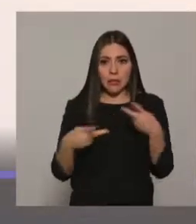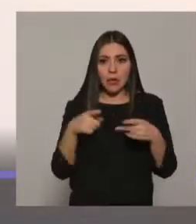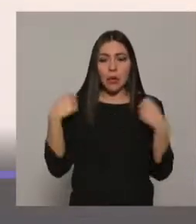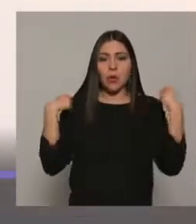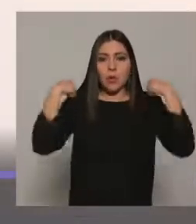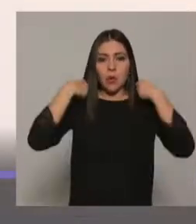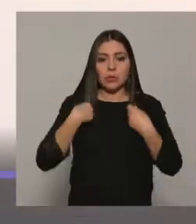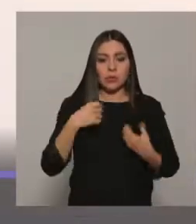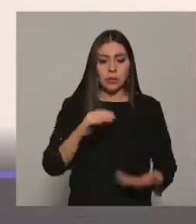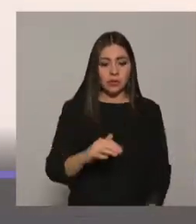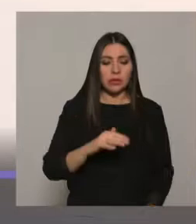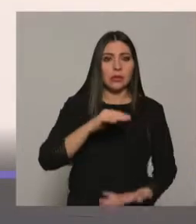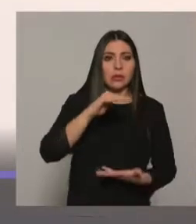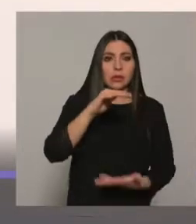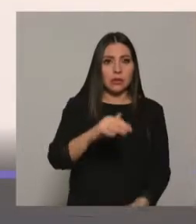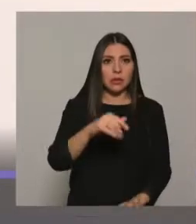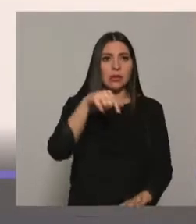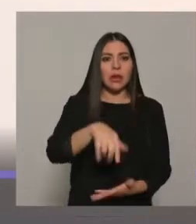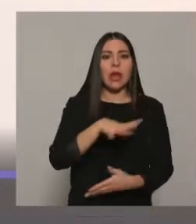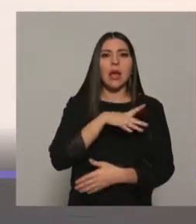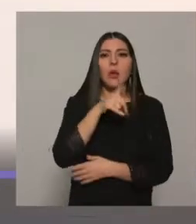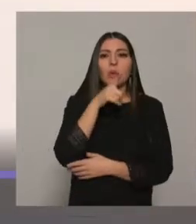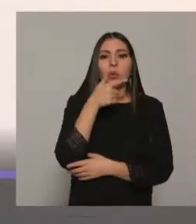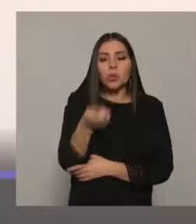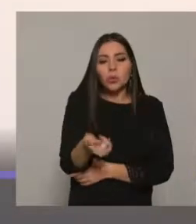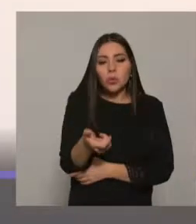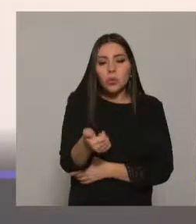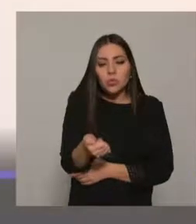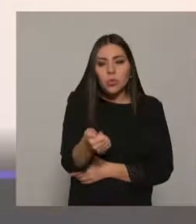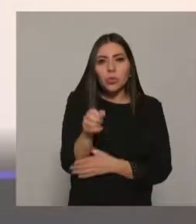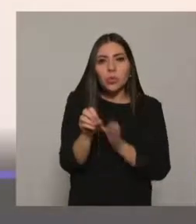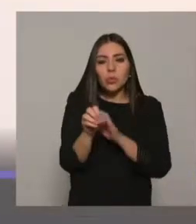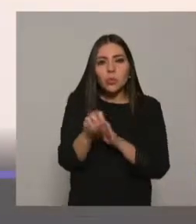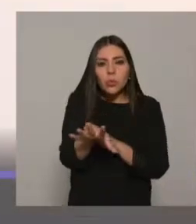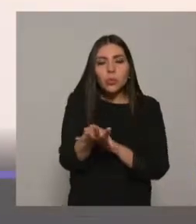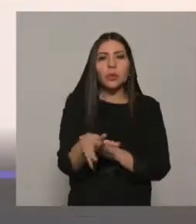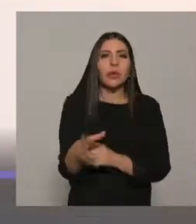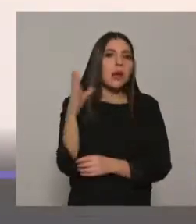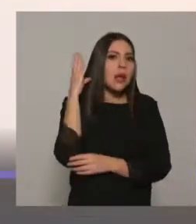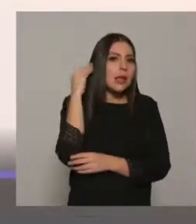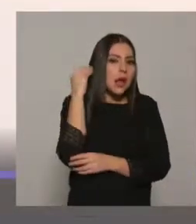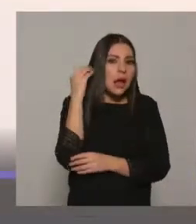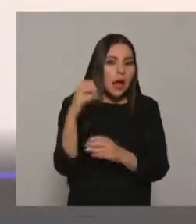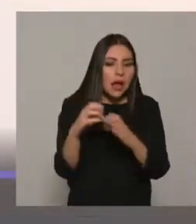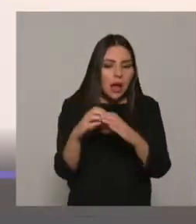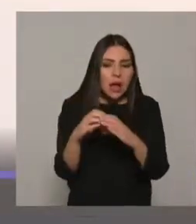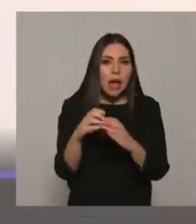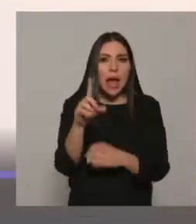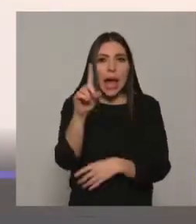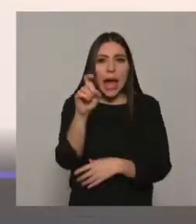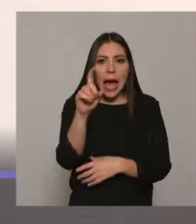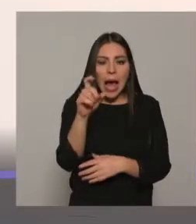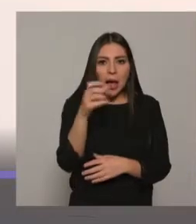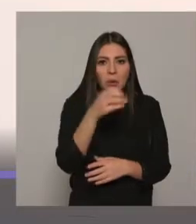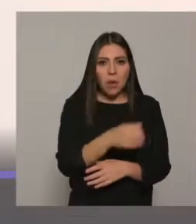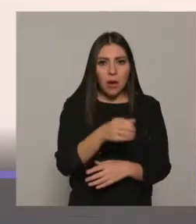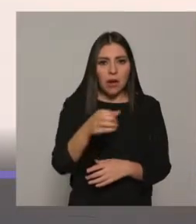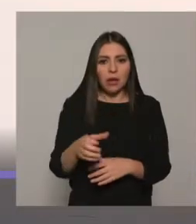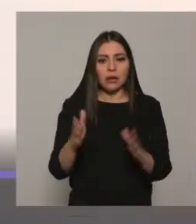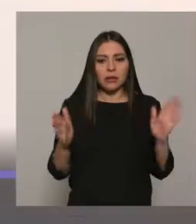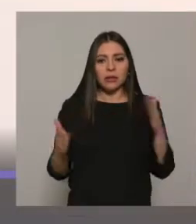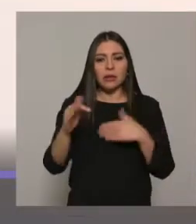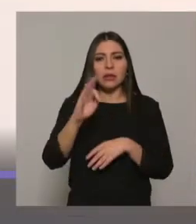esta mochila en donde debe de haber una linterna, una radio, agua, un paquete de primeros